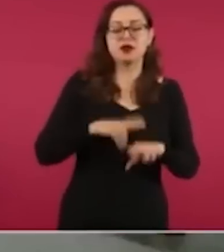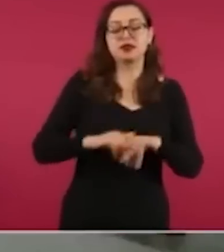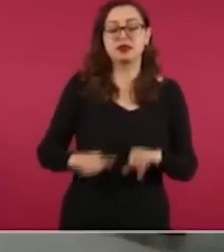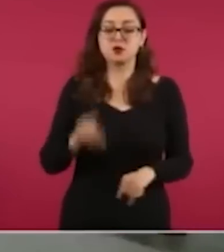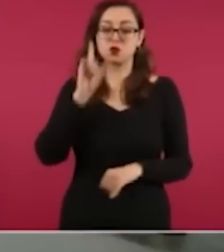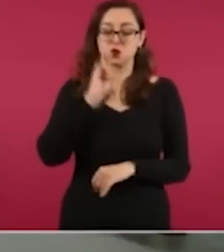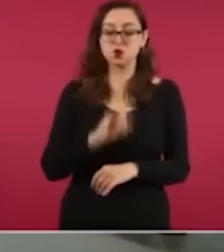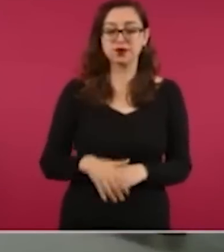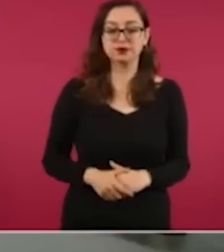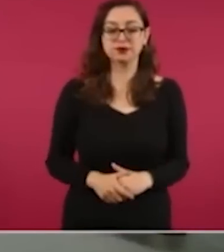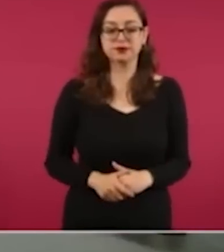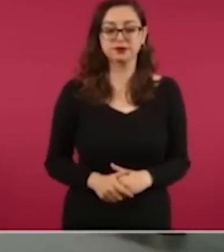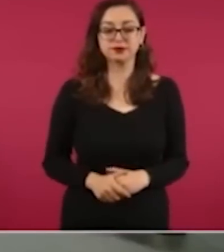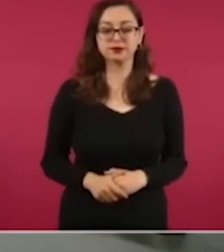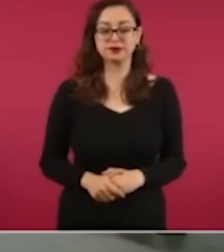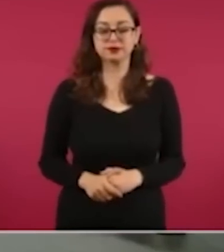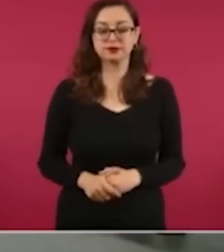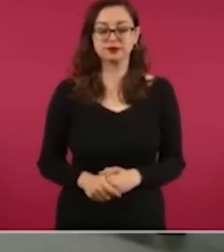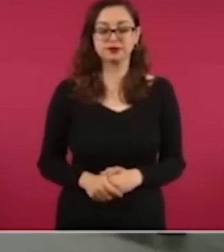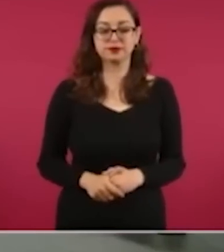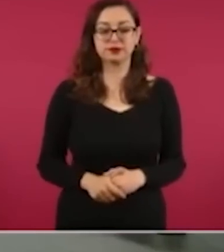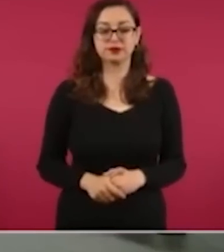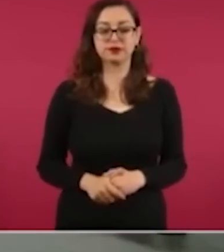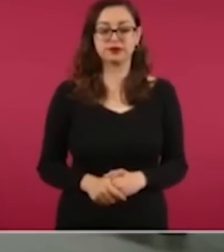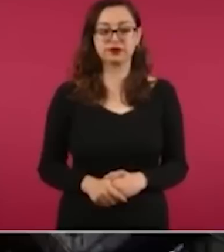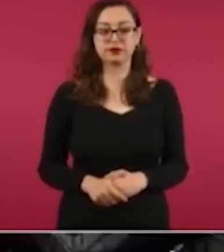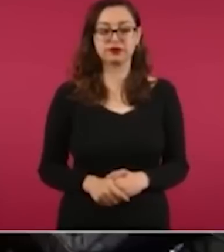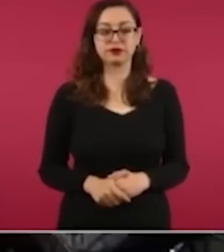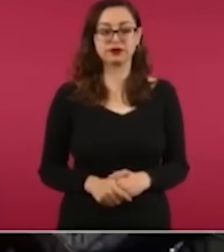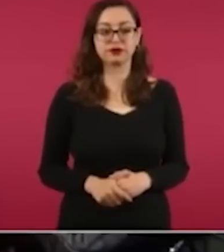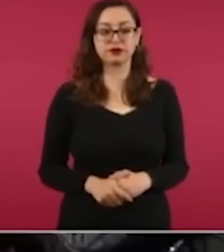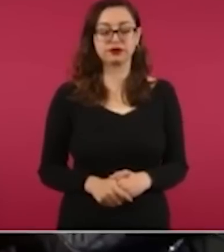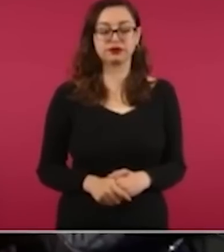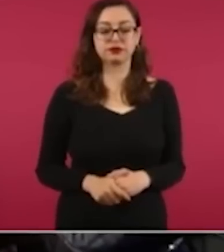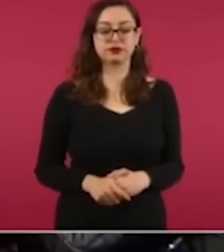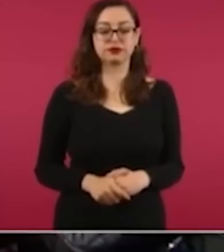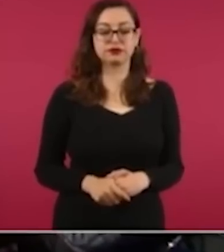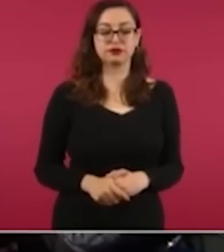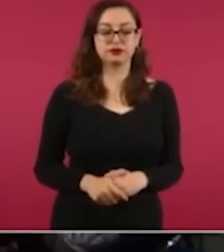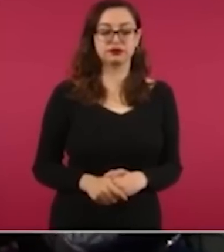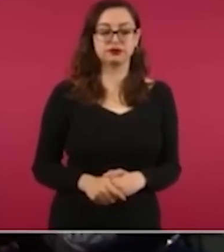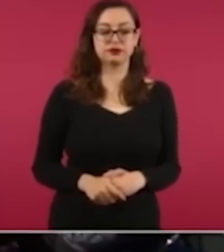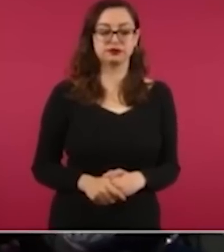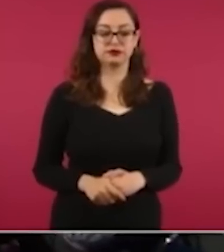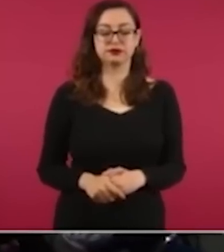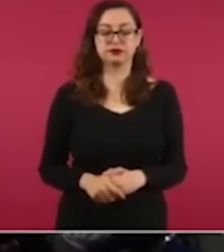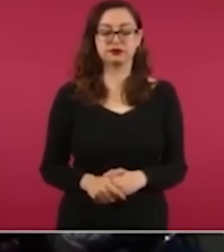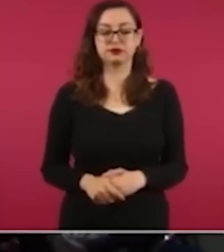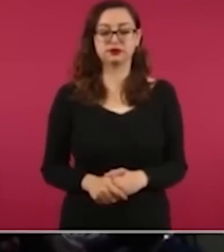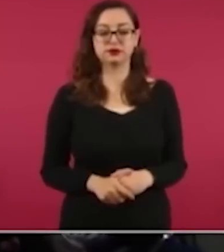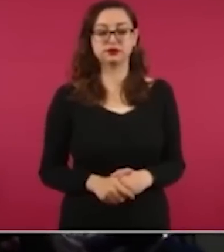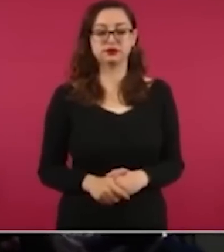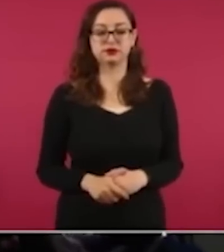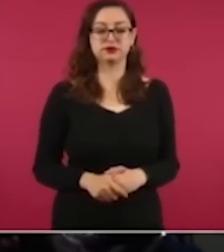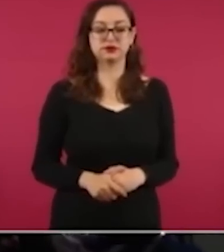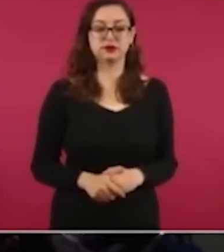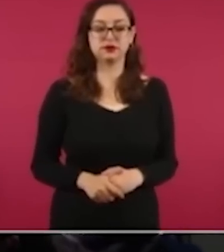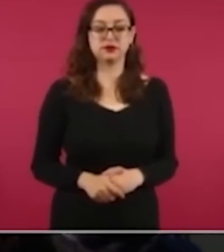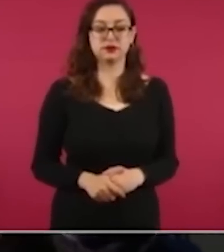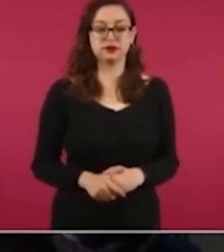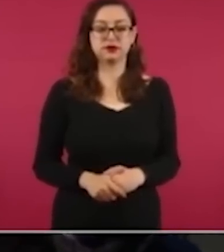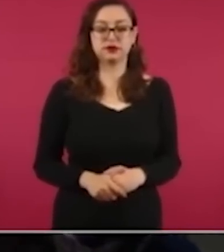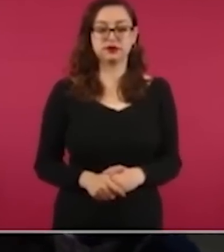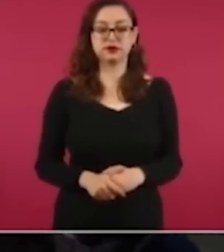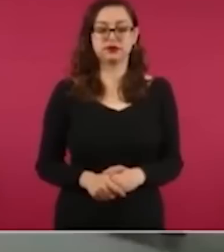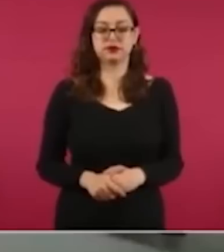se ha pronunciado en contra de la cristalización como legisladora incluso tuvo votos particulares ella le